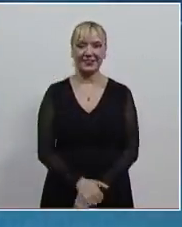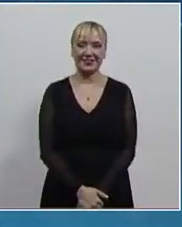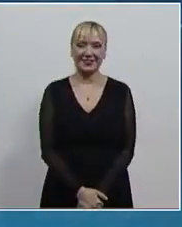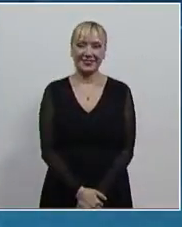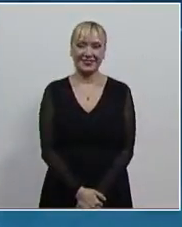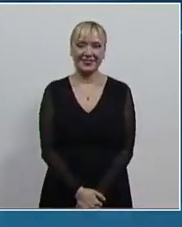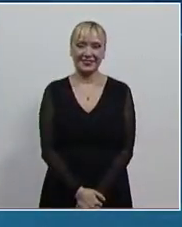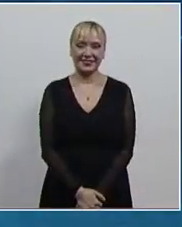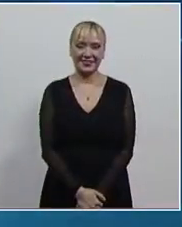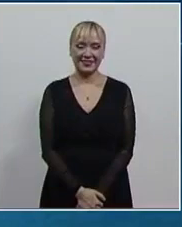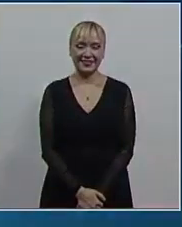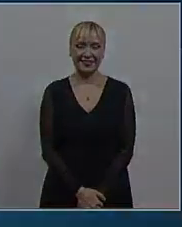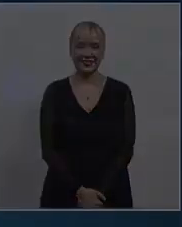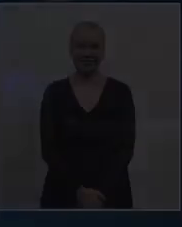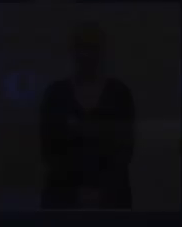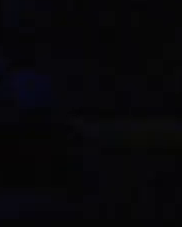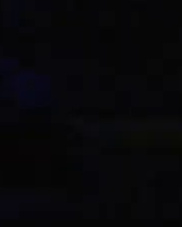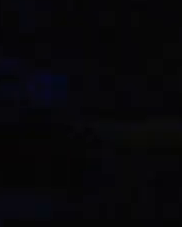Hasta la próxima.